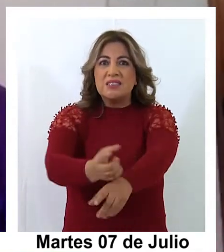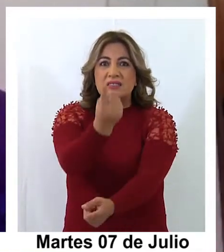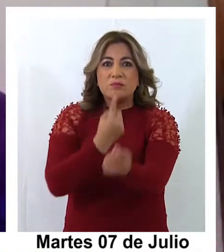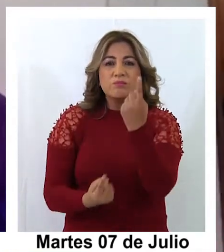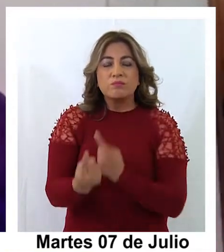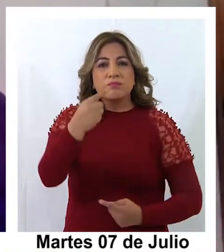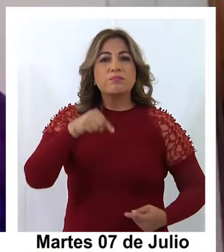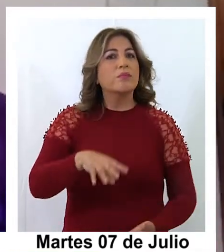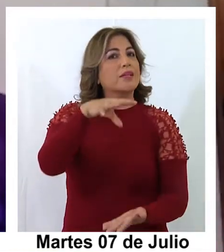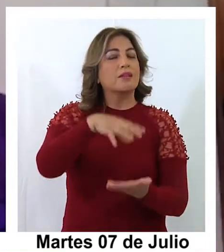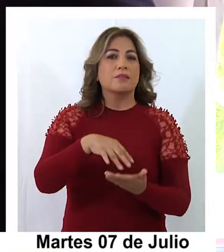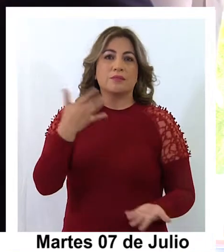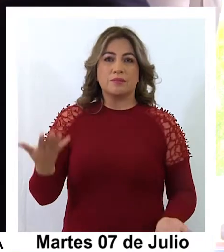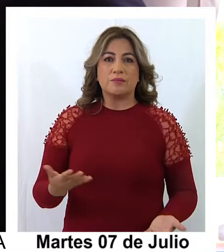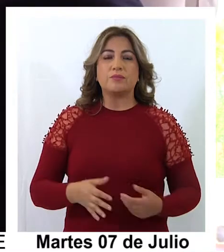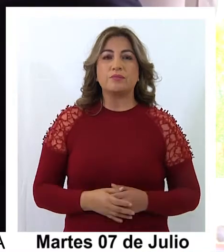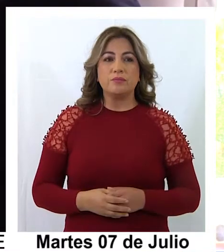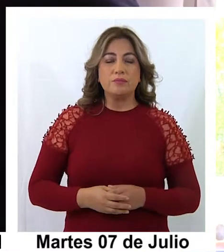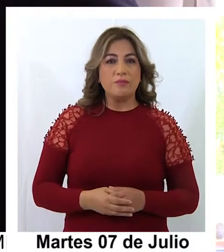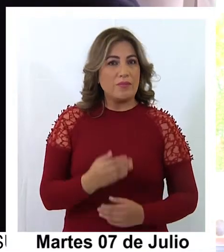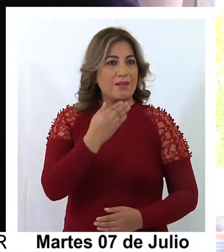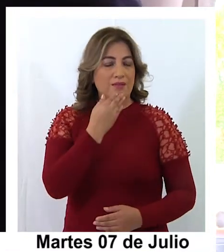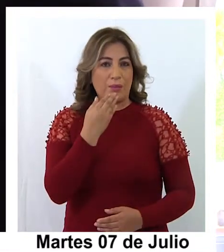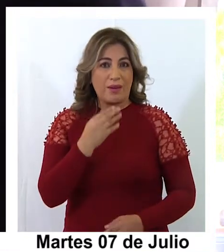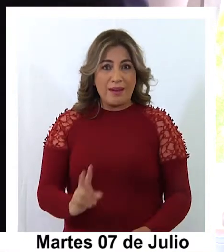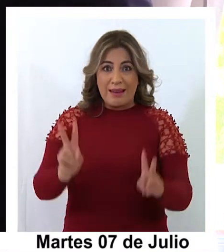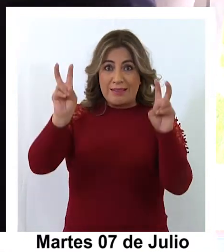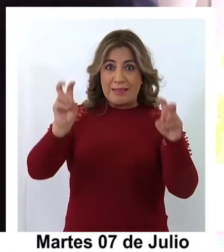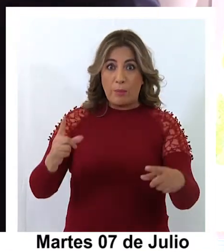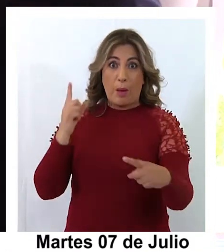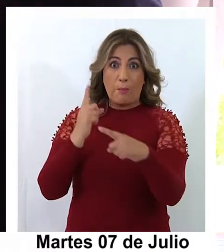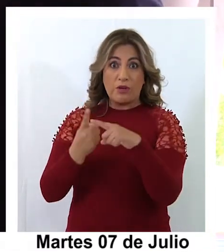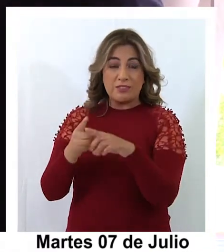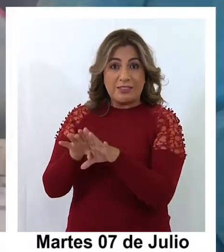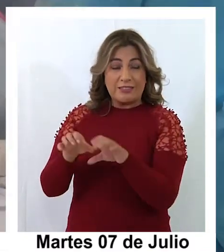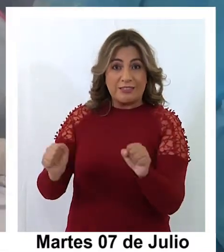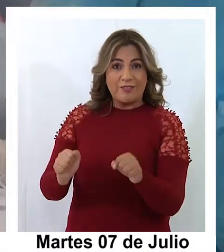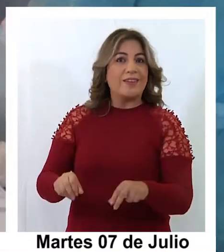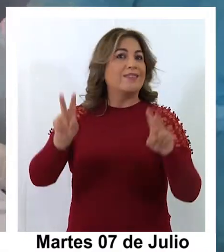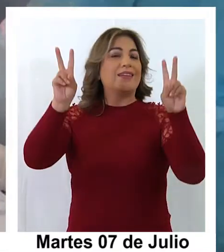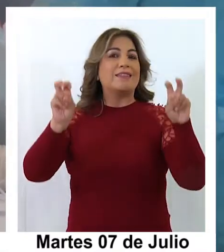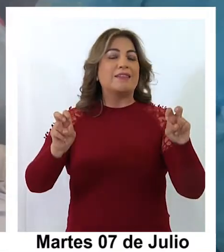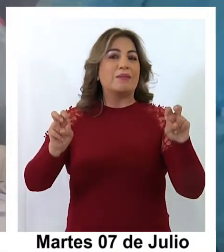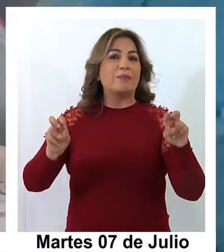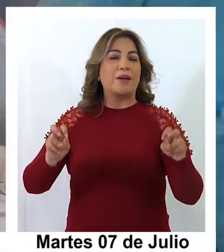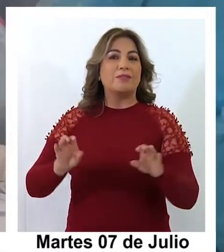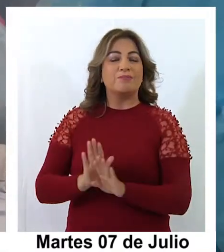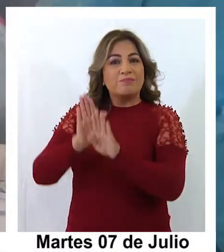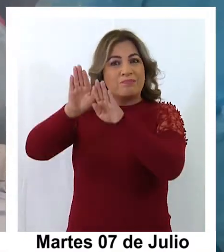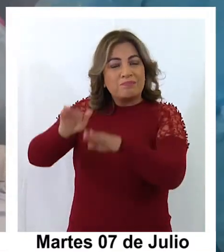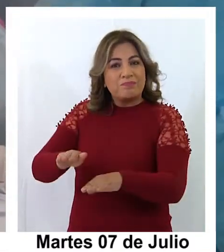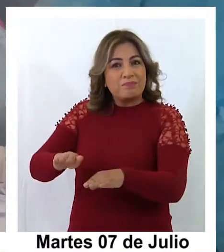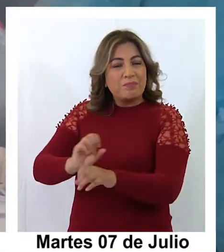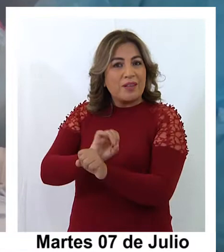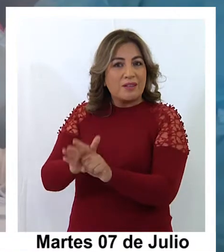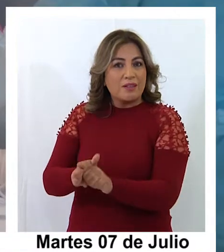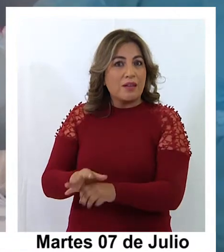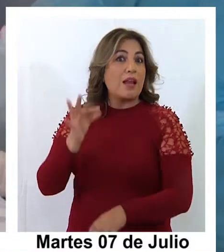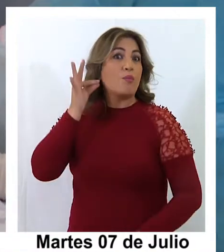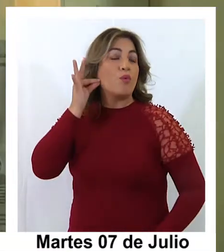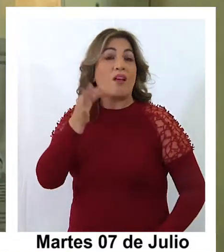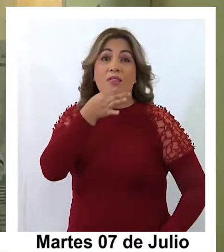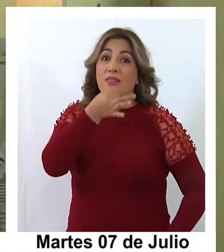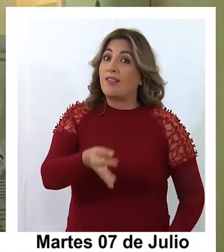que inicialmente se iban a mandar. Entre los aspectos positivos del manejo de la crisis, la senadora señaló